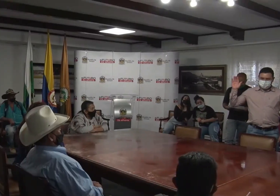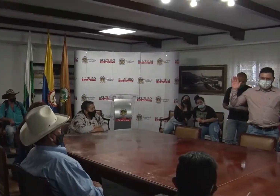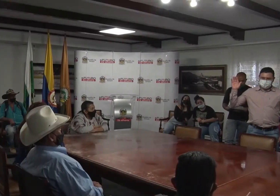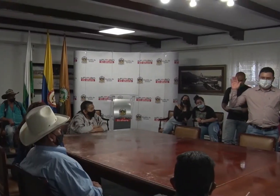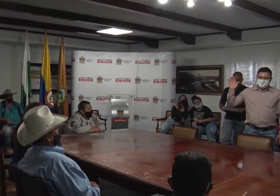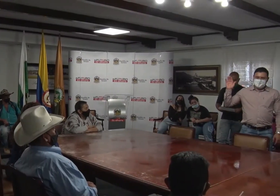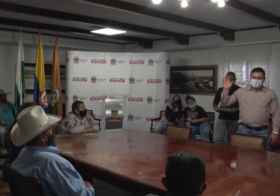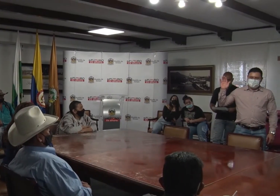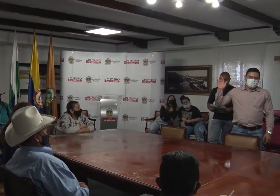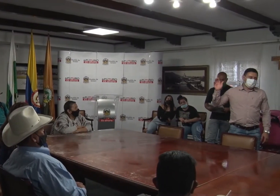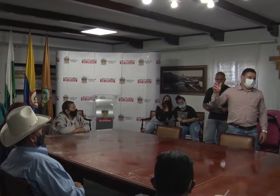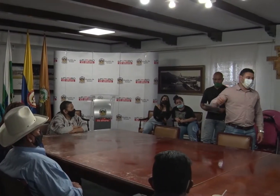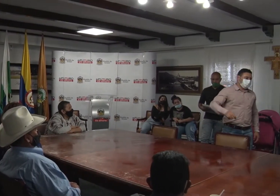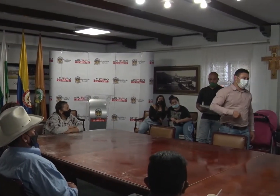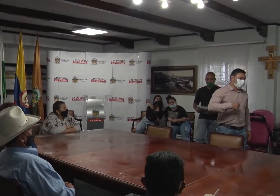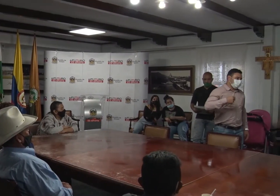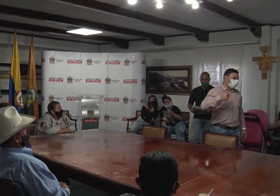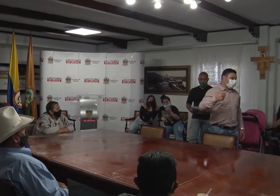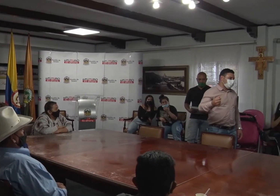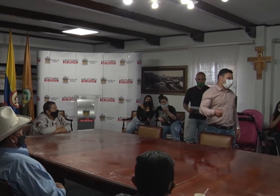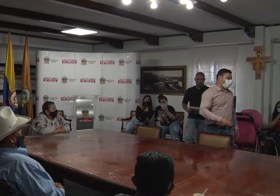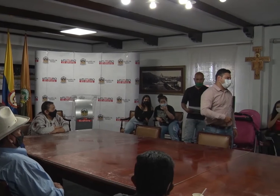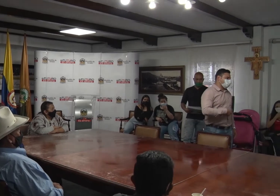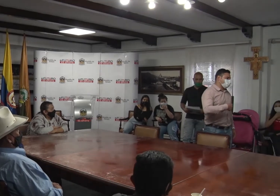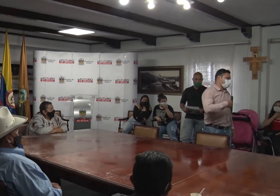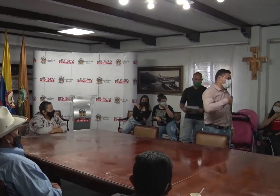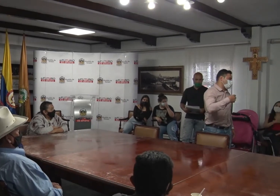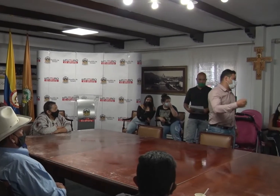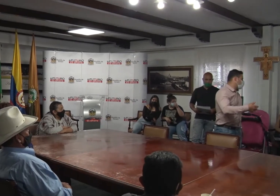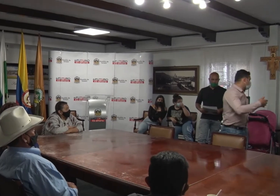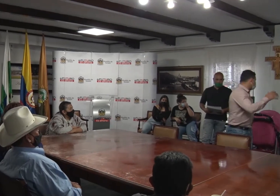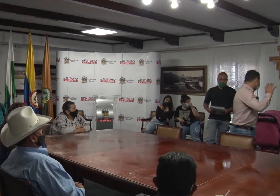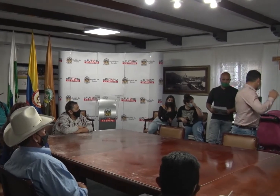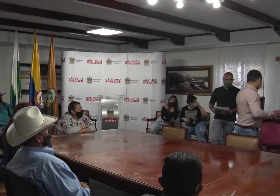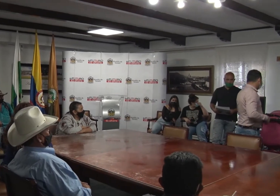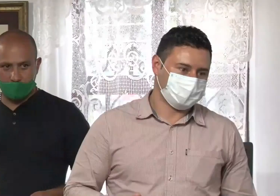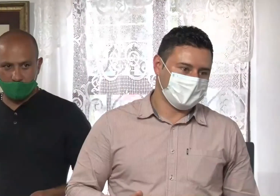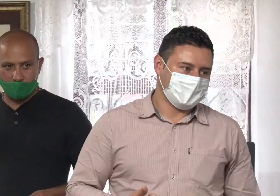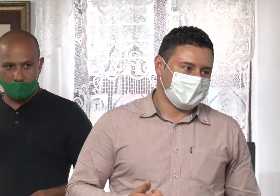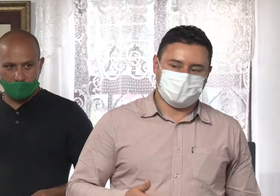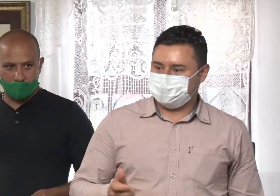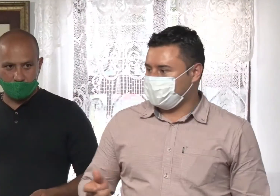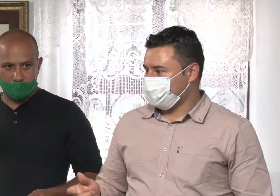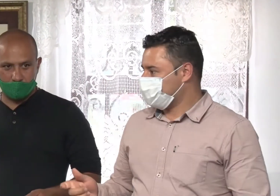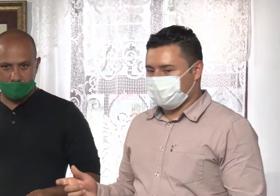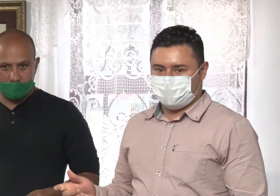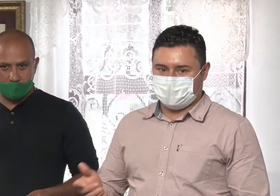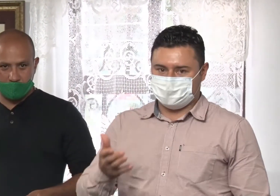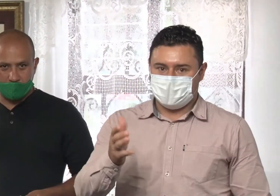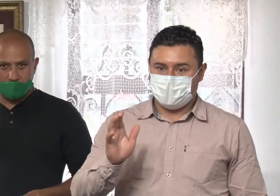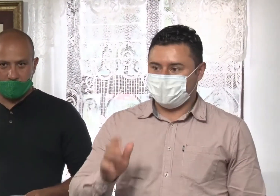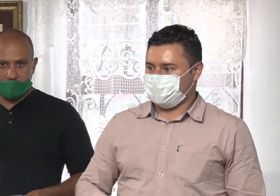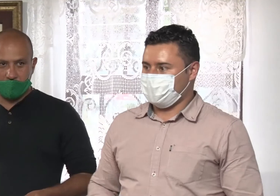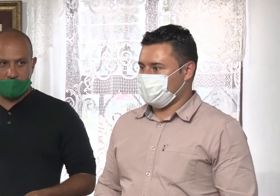La Administración Municipal El Futuro es Ahora desarrolla el programa de legalización de predios dirigido a las poblaciones